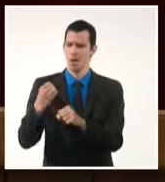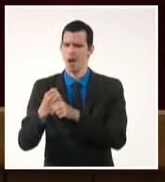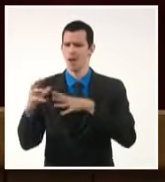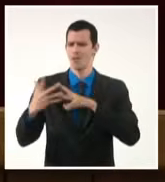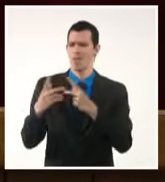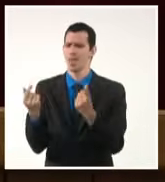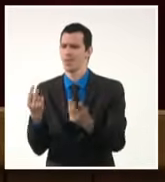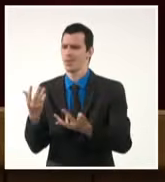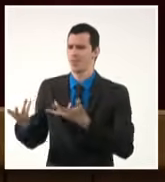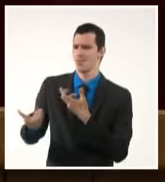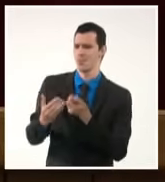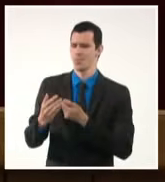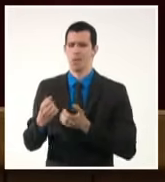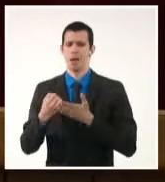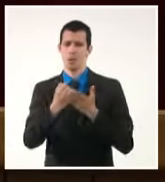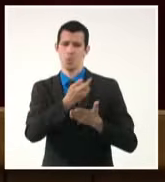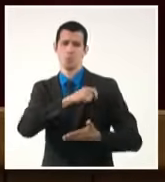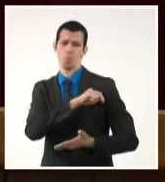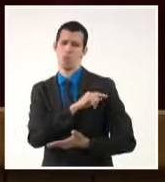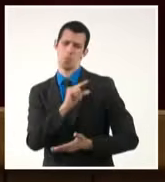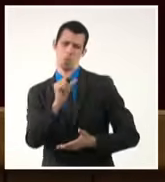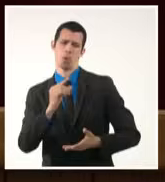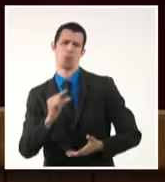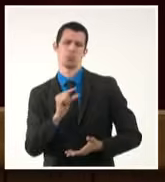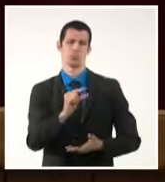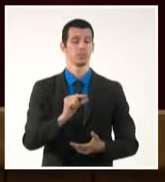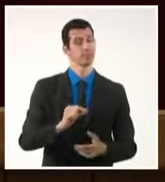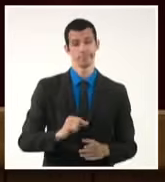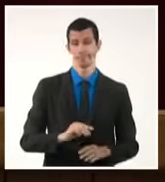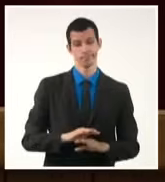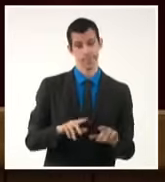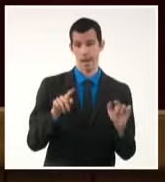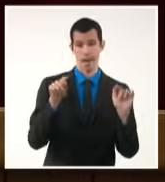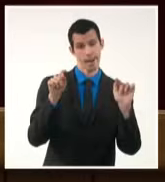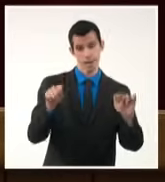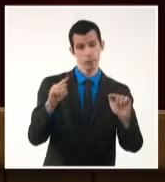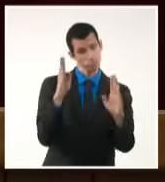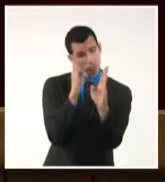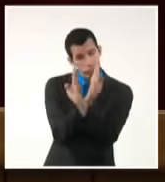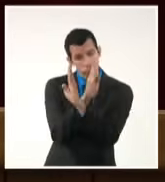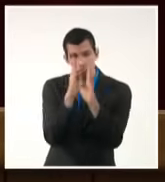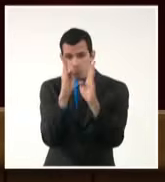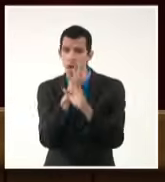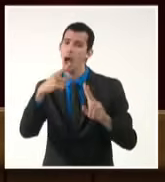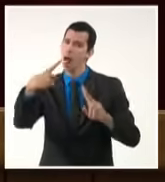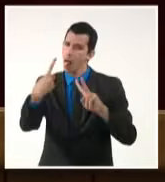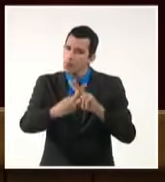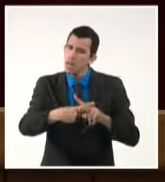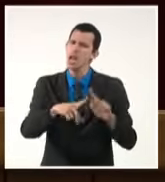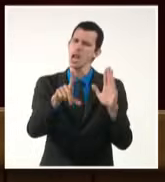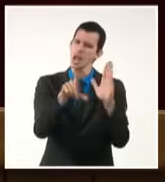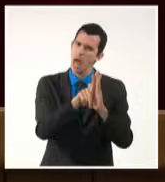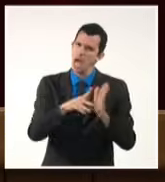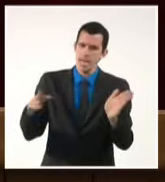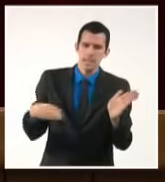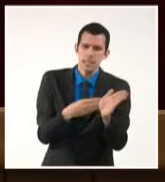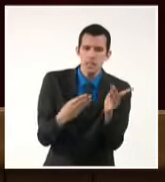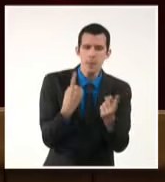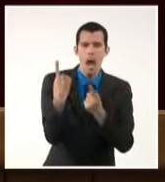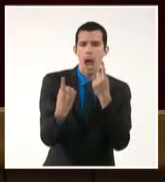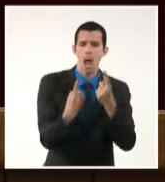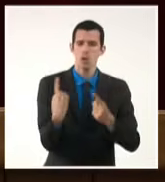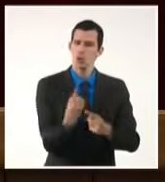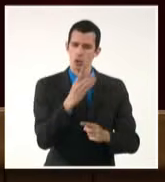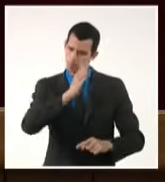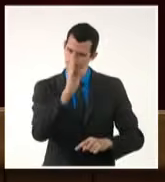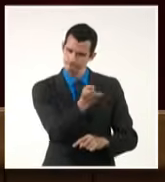objetivos de todos los actores económicos para evitar deformaciones y tendencias negativas. No voy a extenderme más en